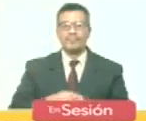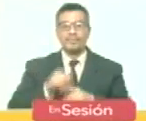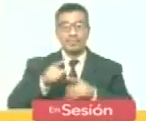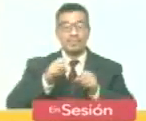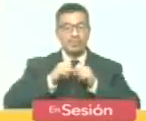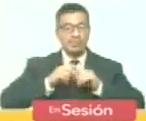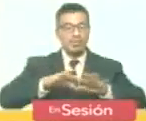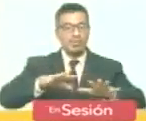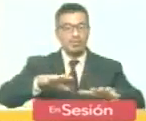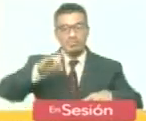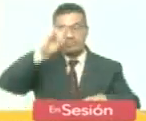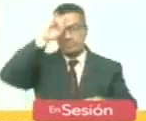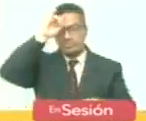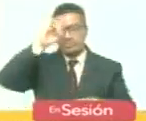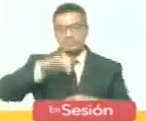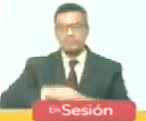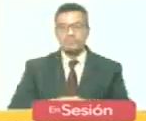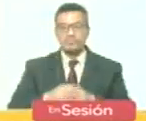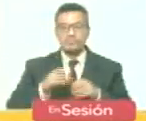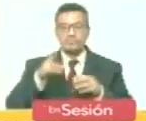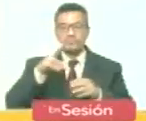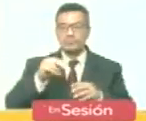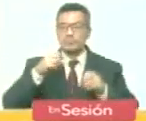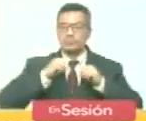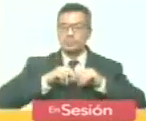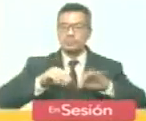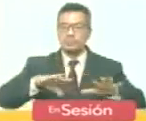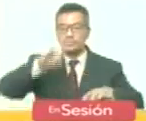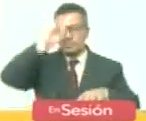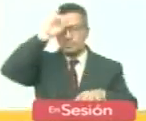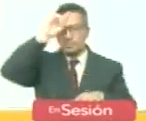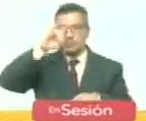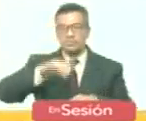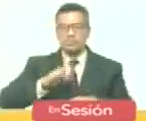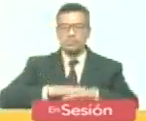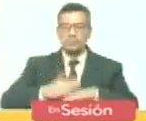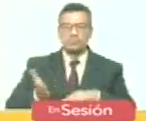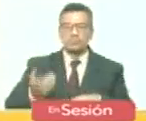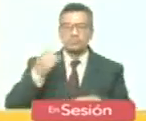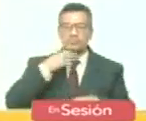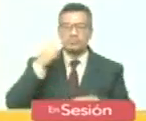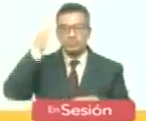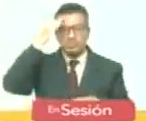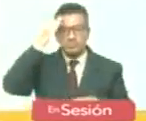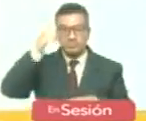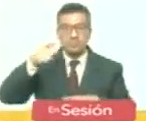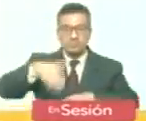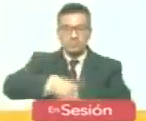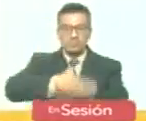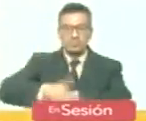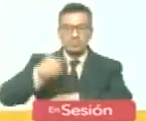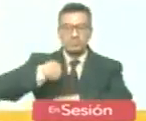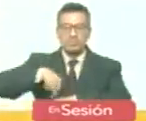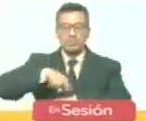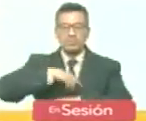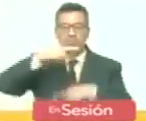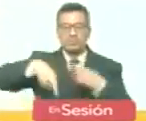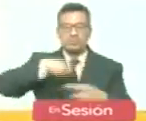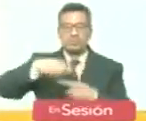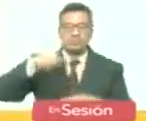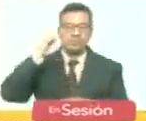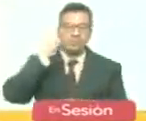demonios. No suelten los demonios. Porque si alguien sabe de calle, es esta revolución